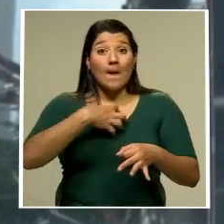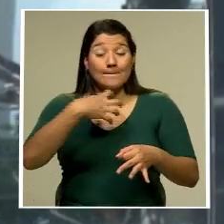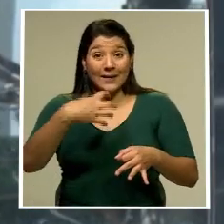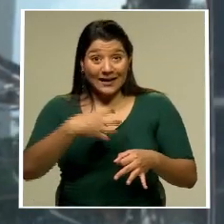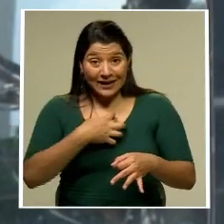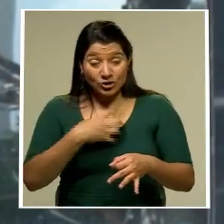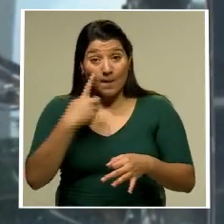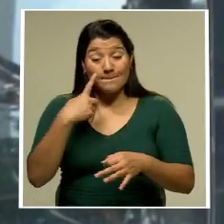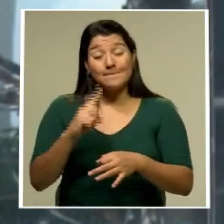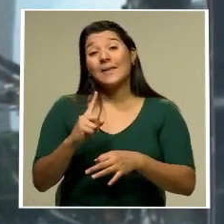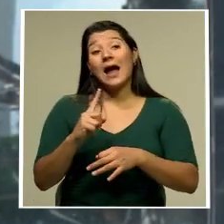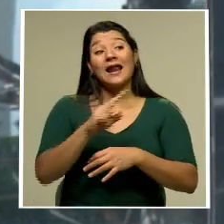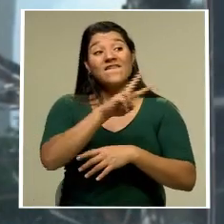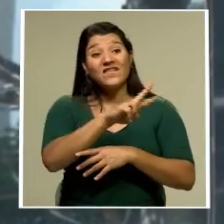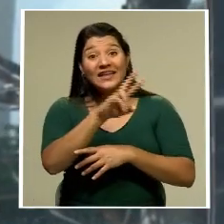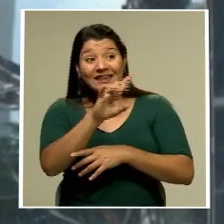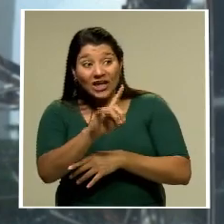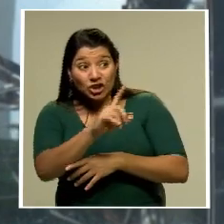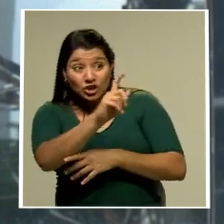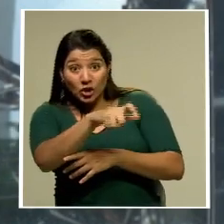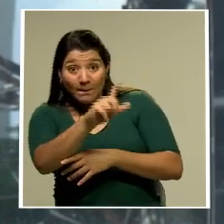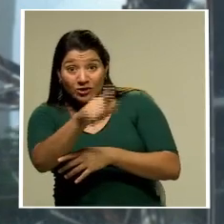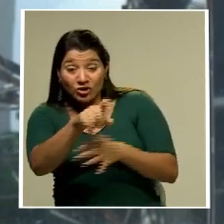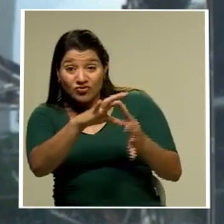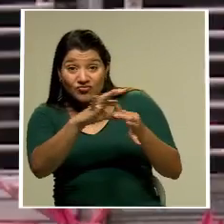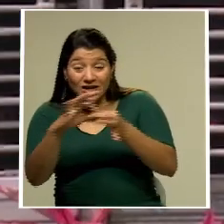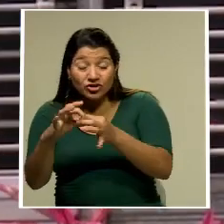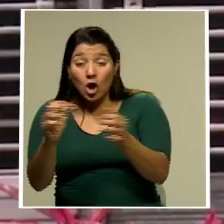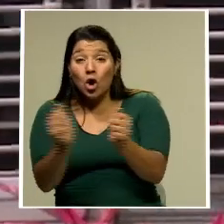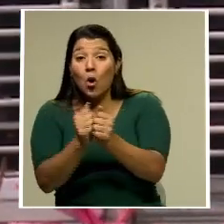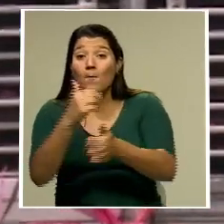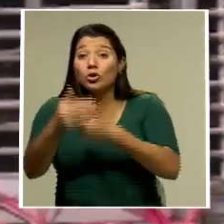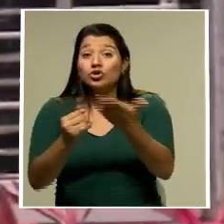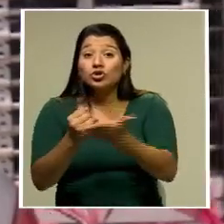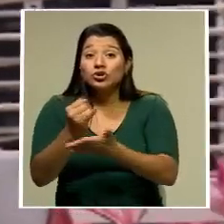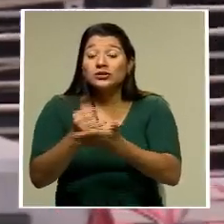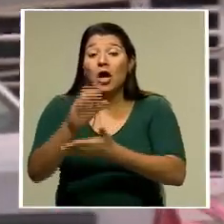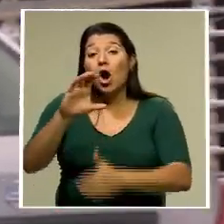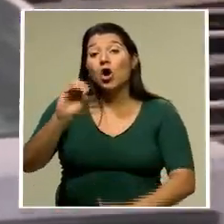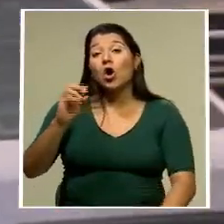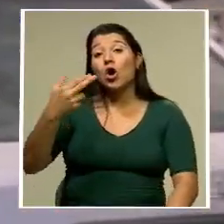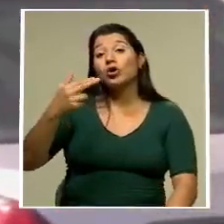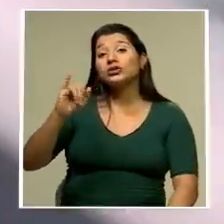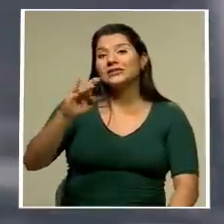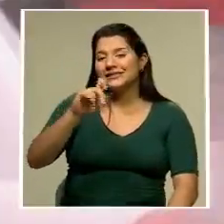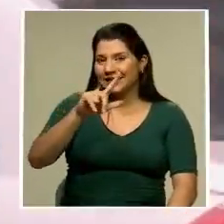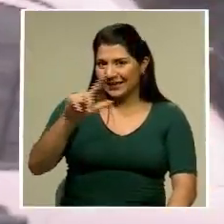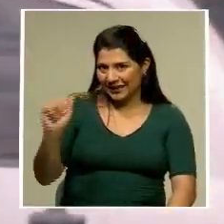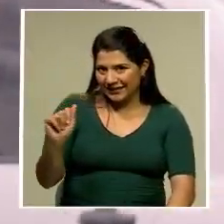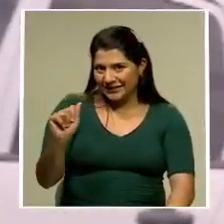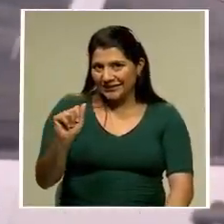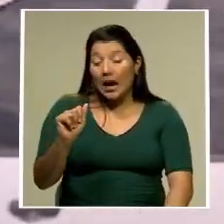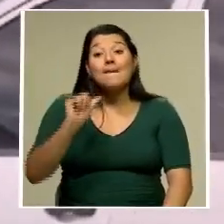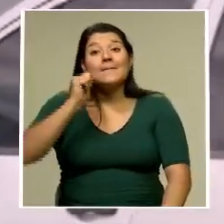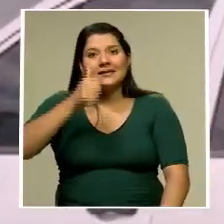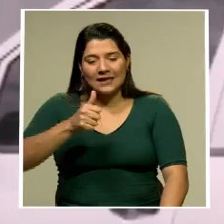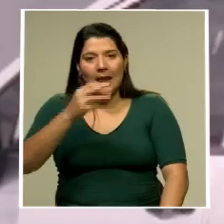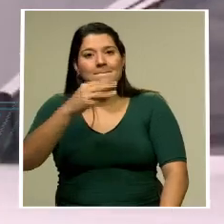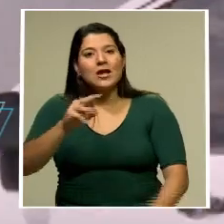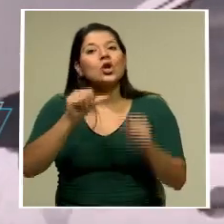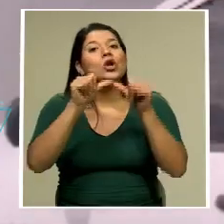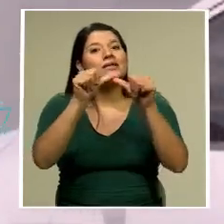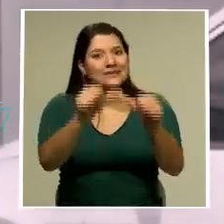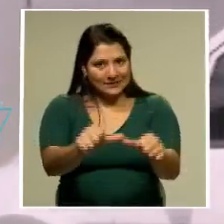medidas cautelares para 28 de los imputados en el caso policialmente conocido como Cochinilla avanzará este miércoles,